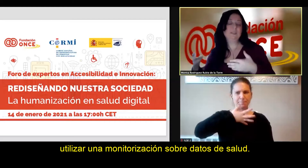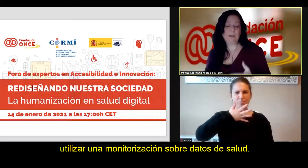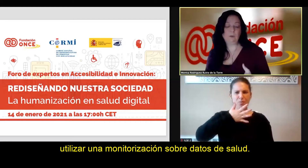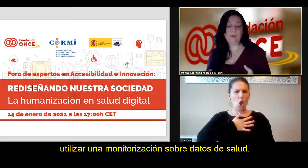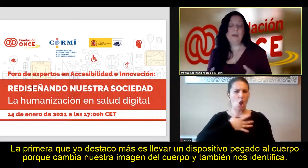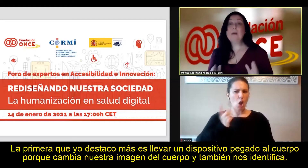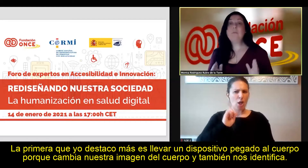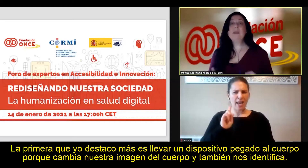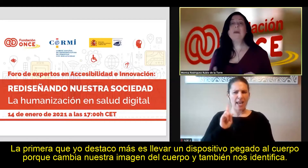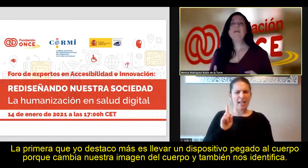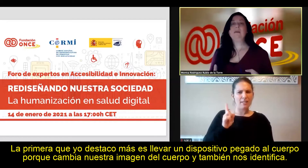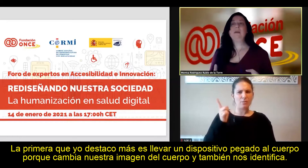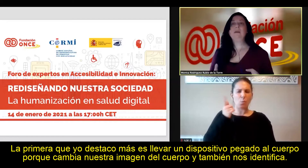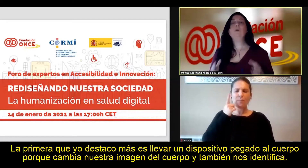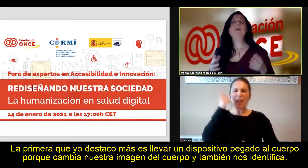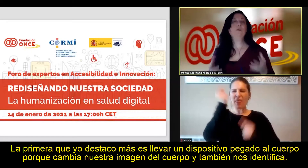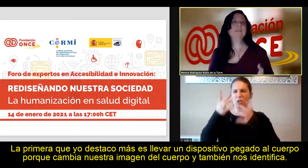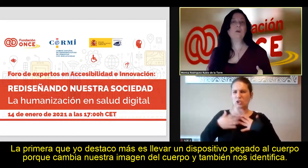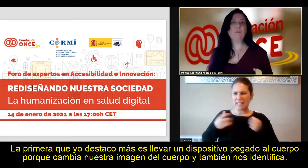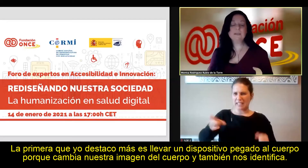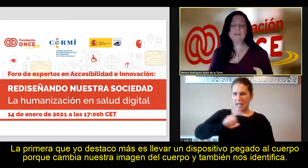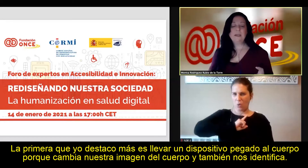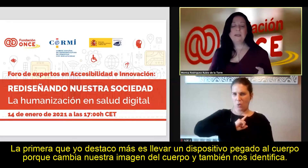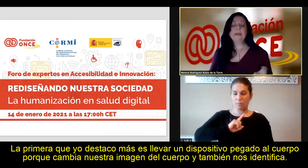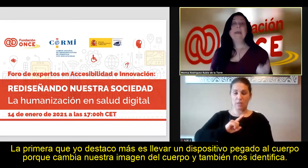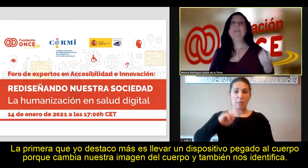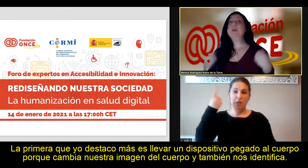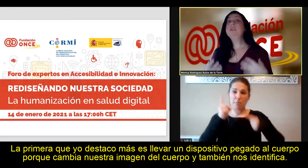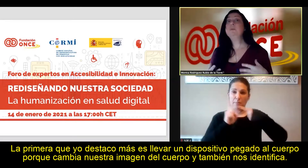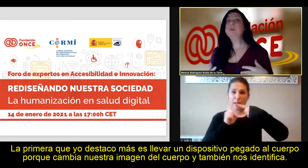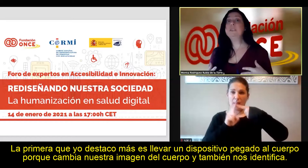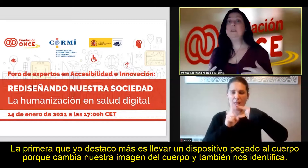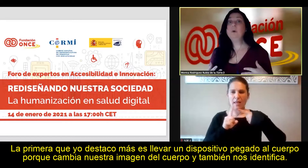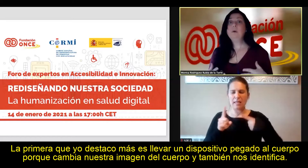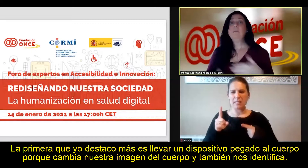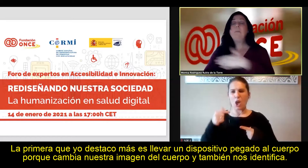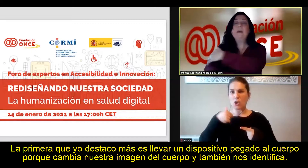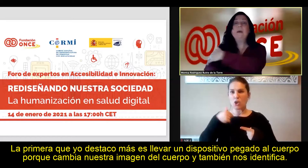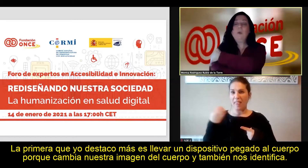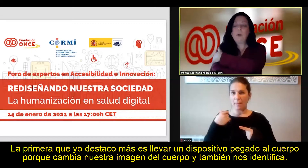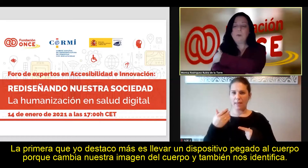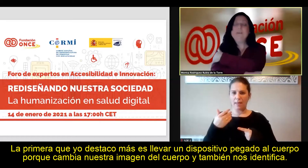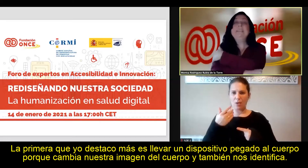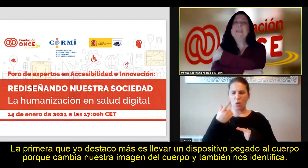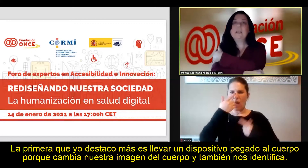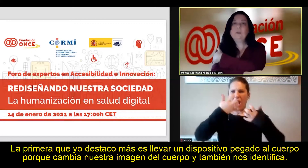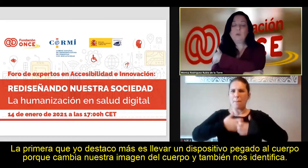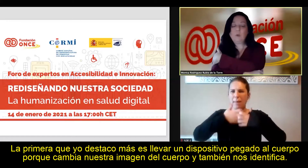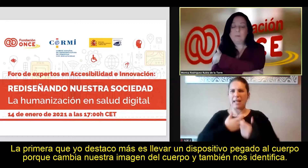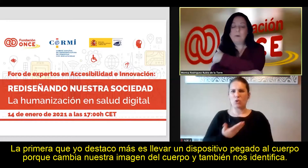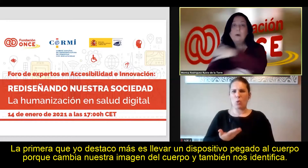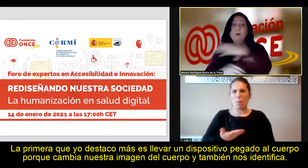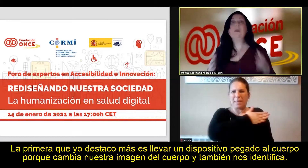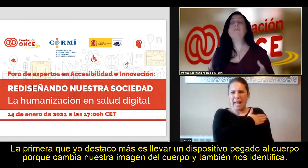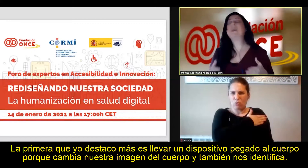de salud? La primera, o que yo destaco más, es llevar un dispositivo pegado al cuerpo, insertado en el